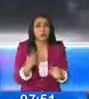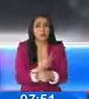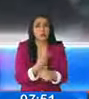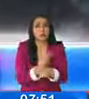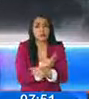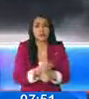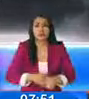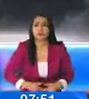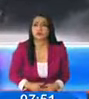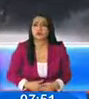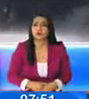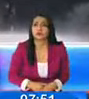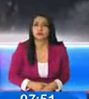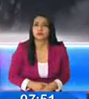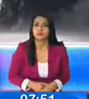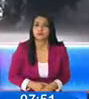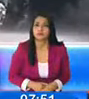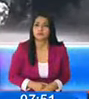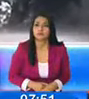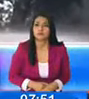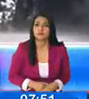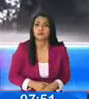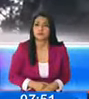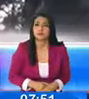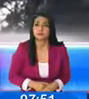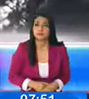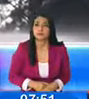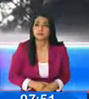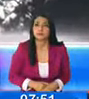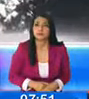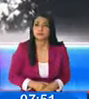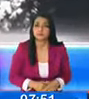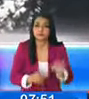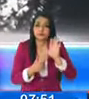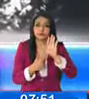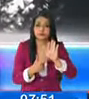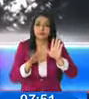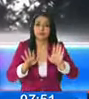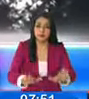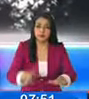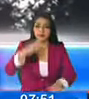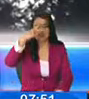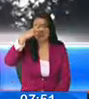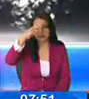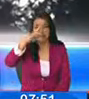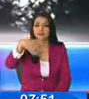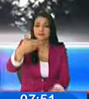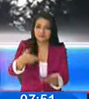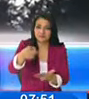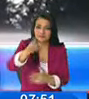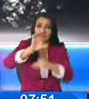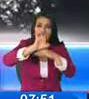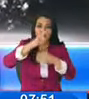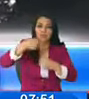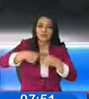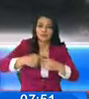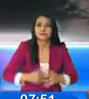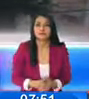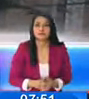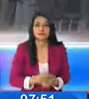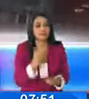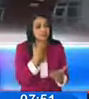la parte de este sector. Es así entonces como le llevamos el reporte desde la Ciudad de México. Regreso hasta Quito, Ecuador. Roberto, buenos Samuel, días.